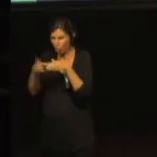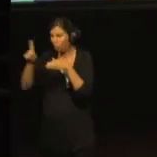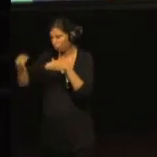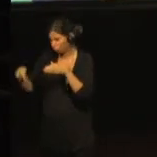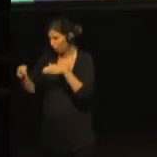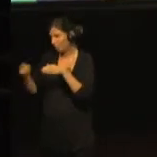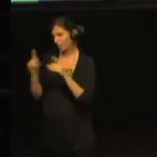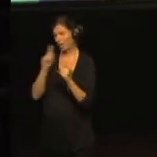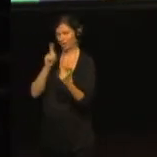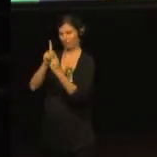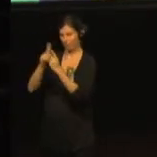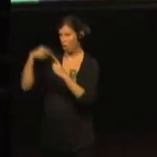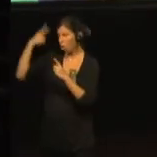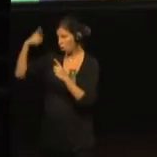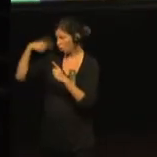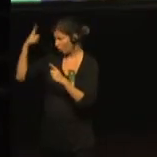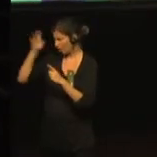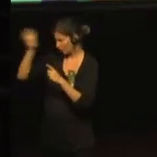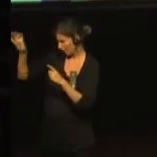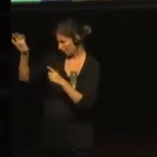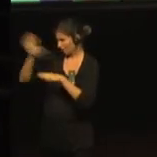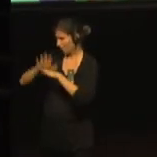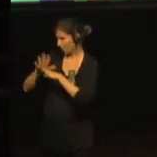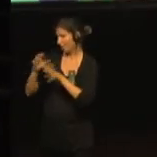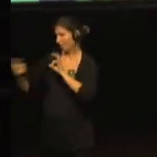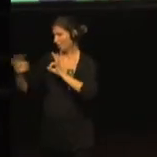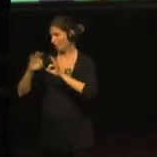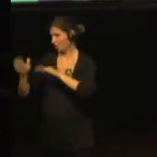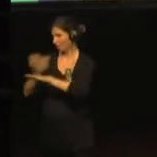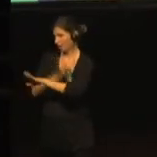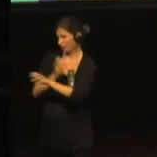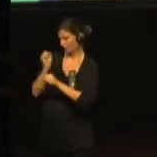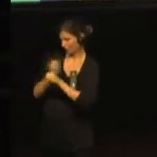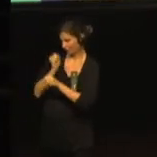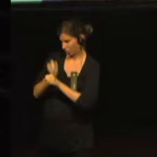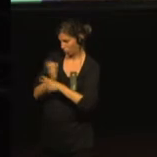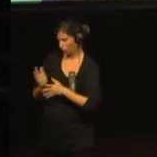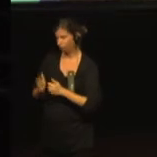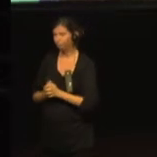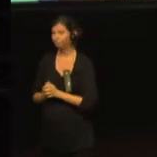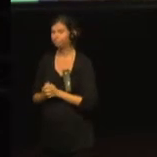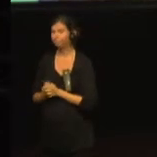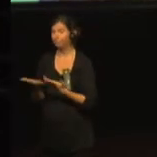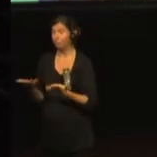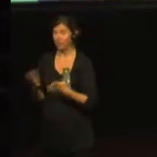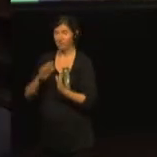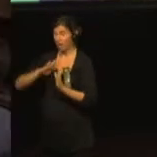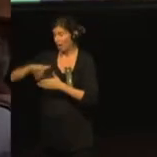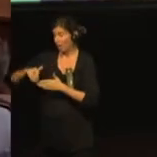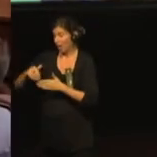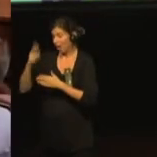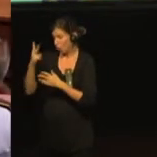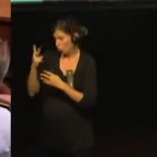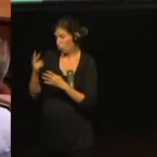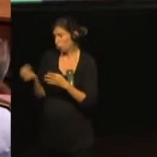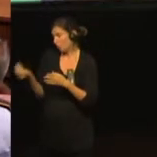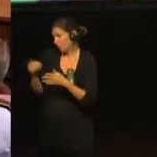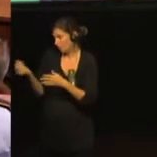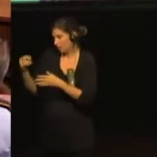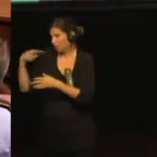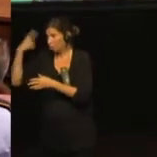poder preparar todos sus trabajos. Por lo tanto, tuvimos 2 reuniones intermedias en Londres. Me